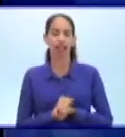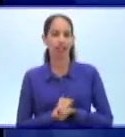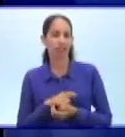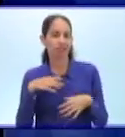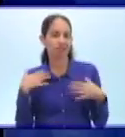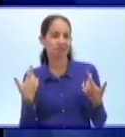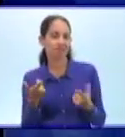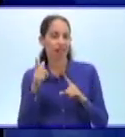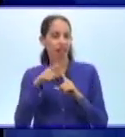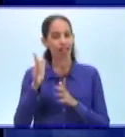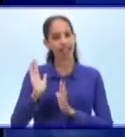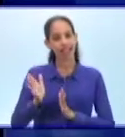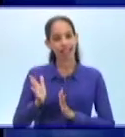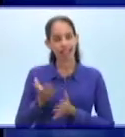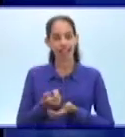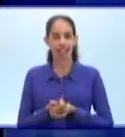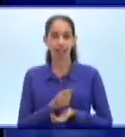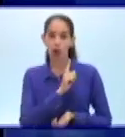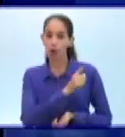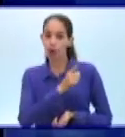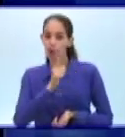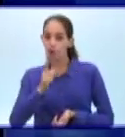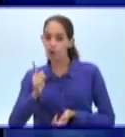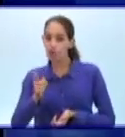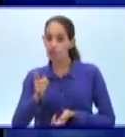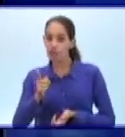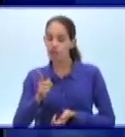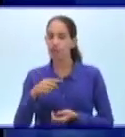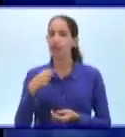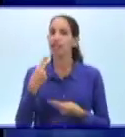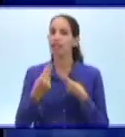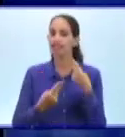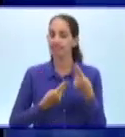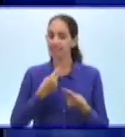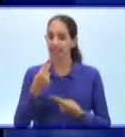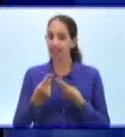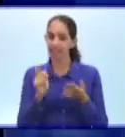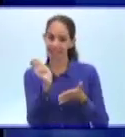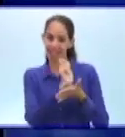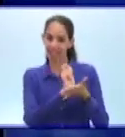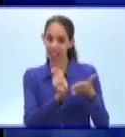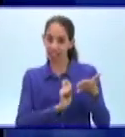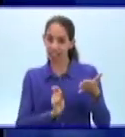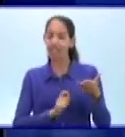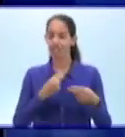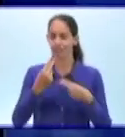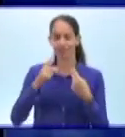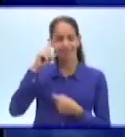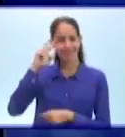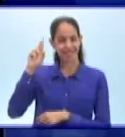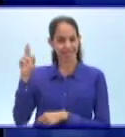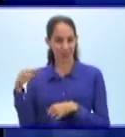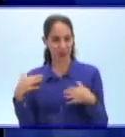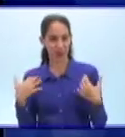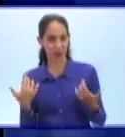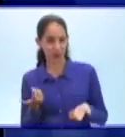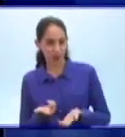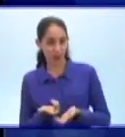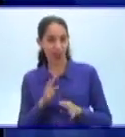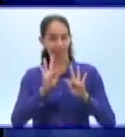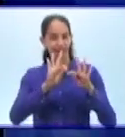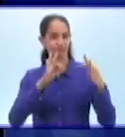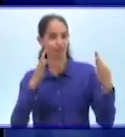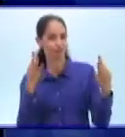como tarea que ustedes le dieran continuidad al texto que estaban redactando acerca de su